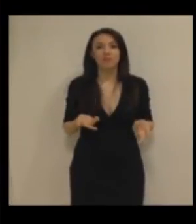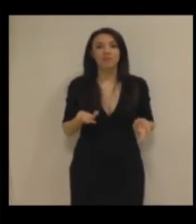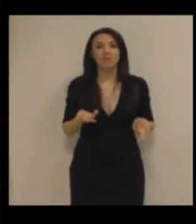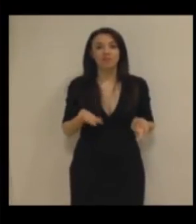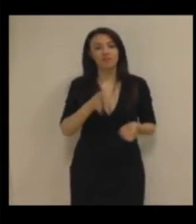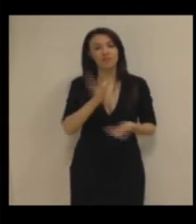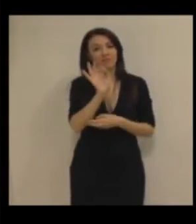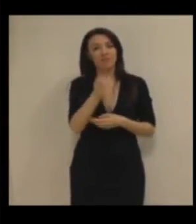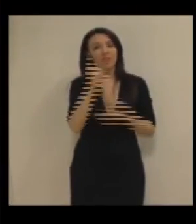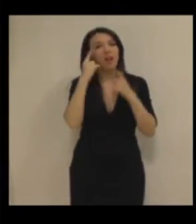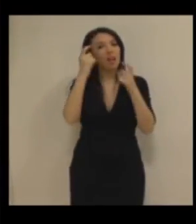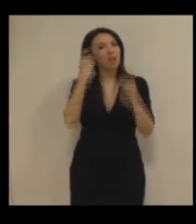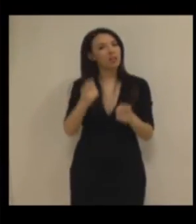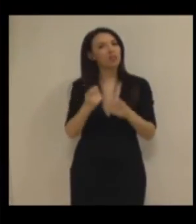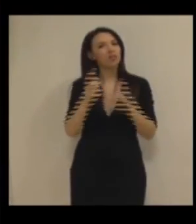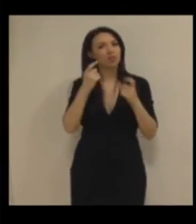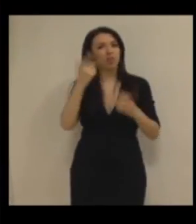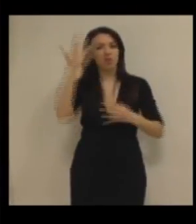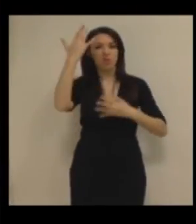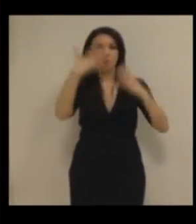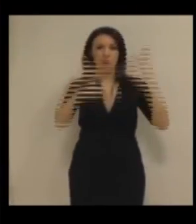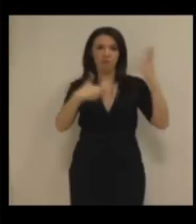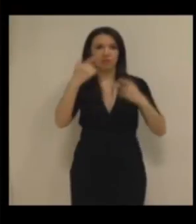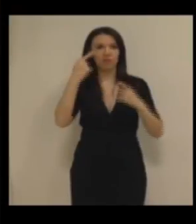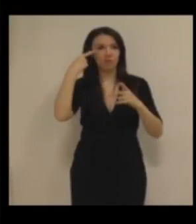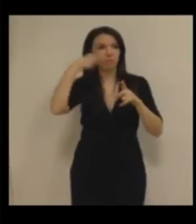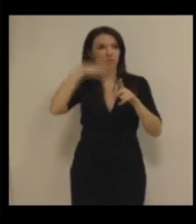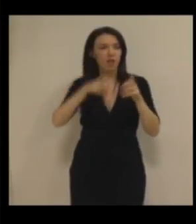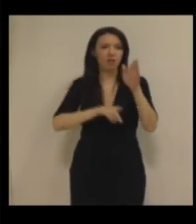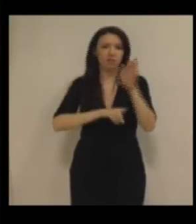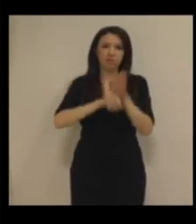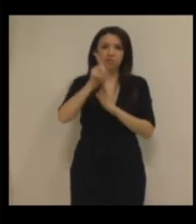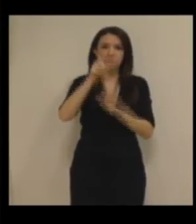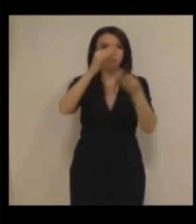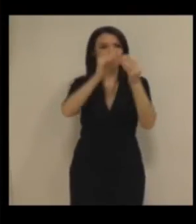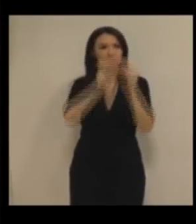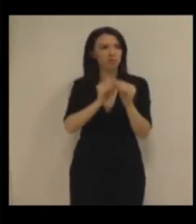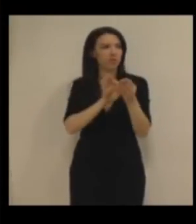Y la verdad es que el esfuerzo que hace la administración para desarrollar servicios y